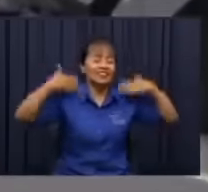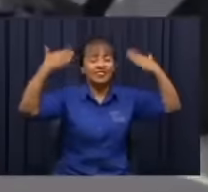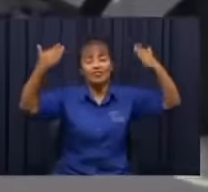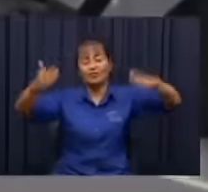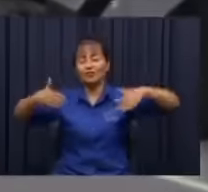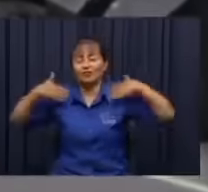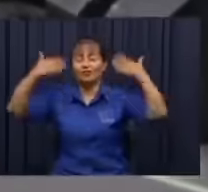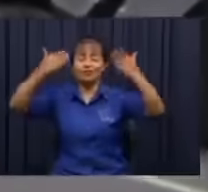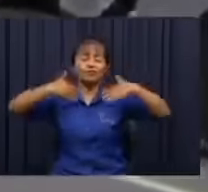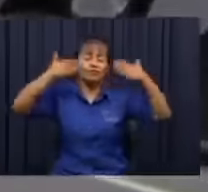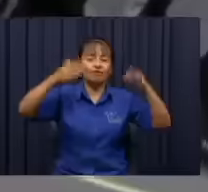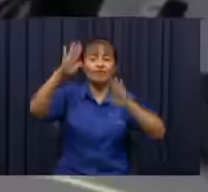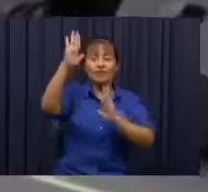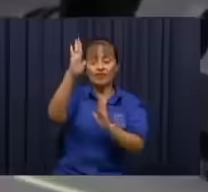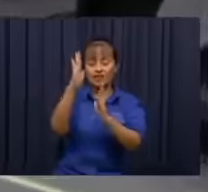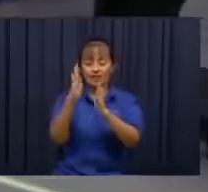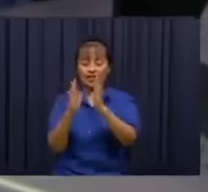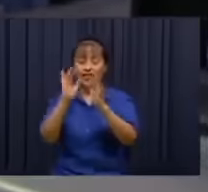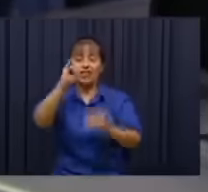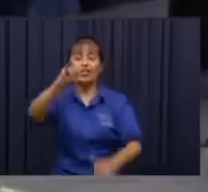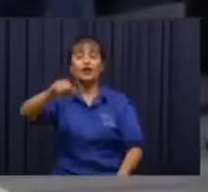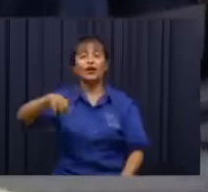Gozaré, gozaré, gozaré.